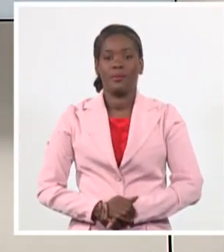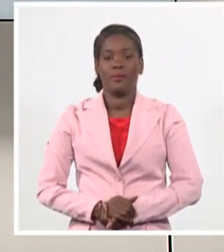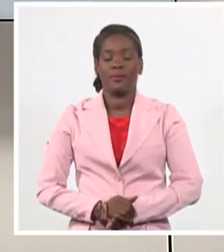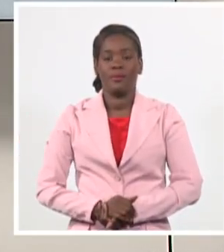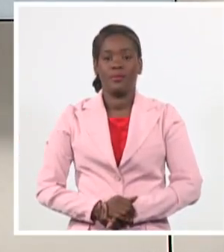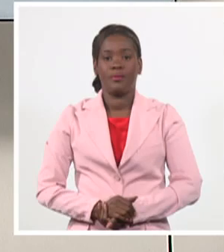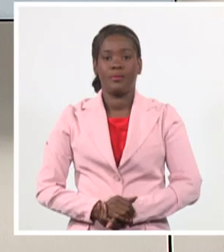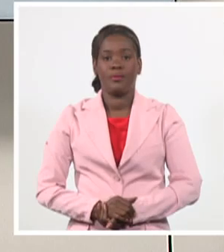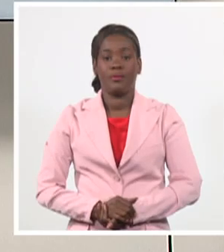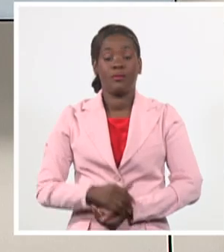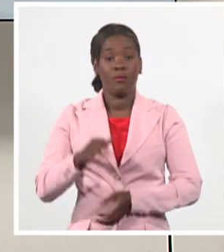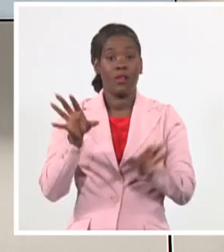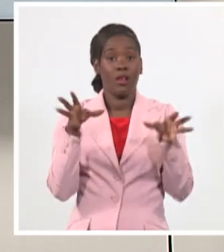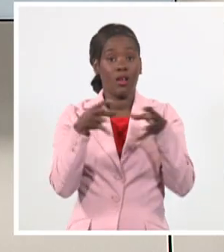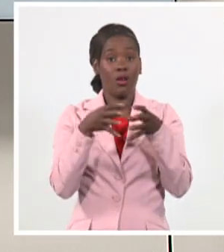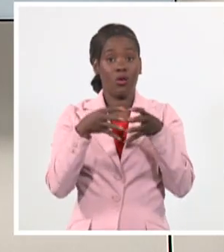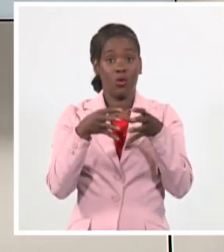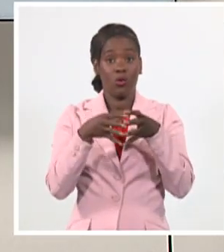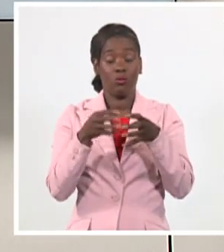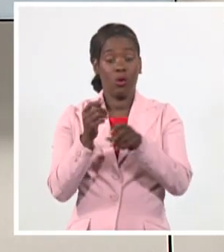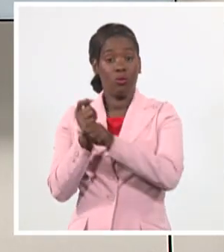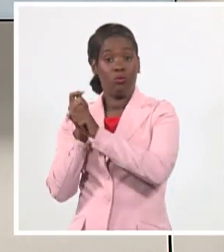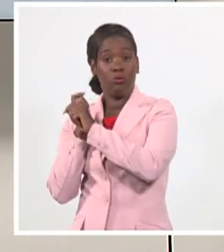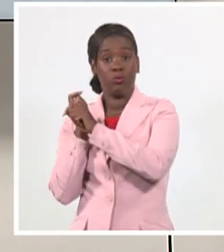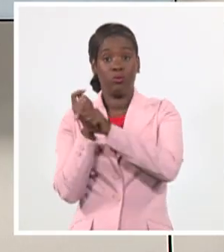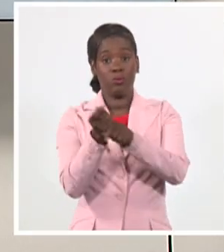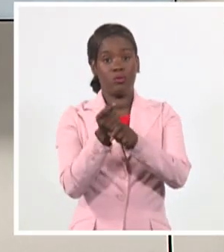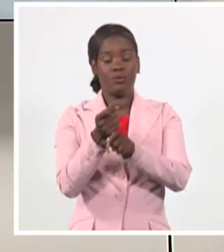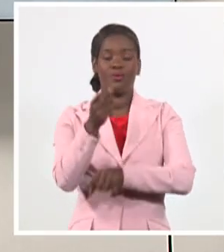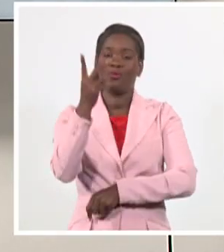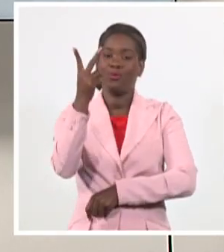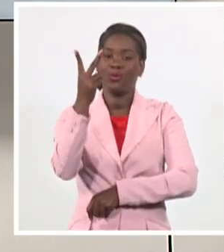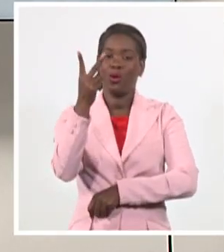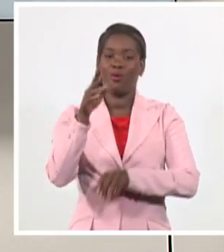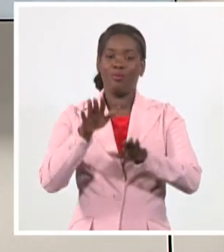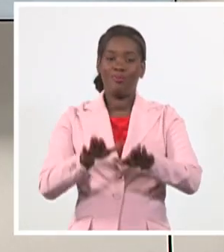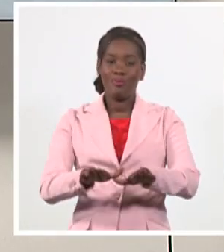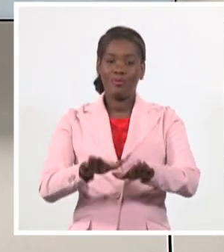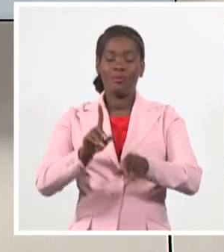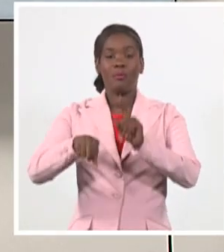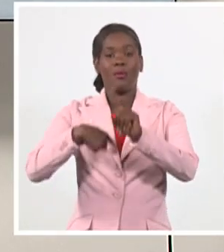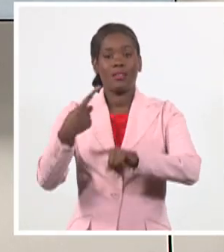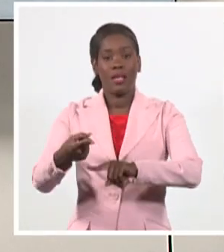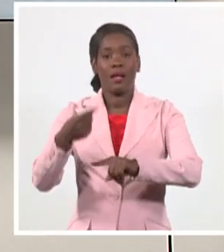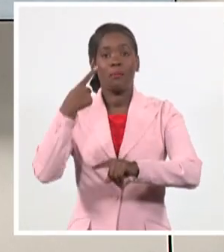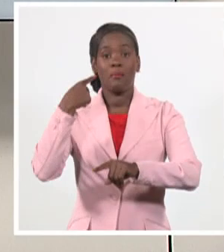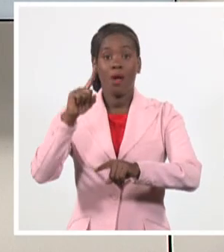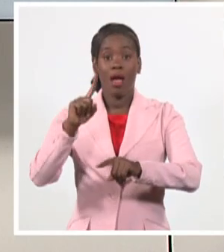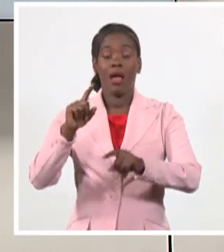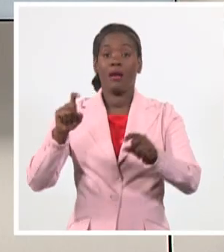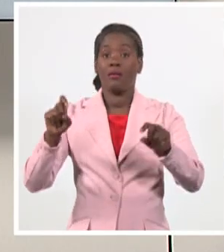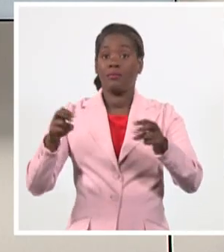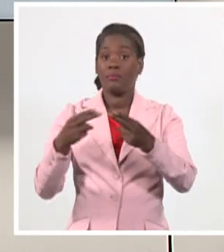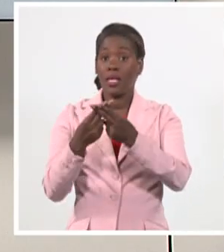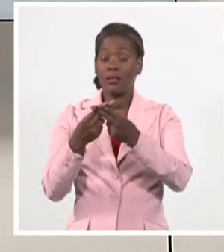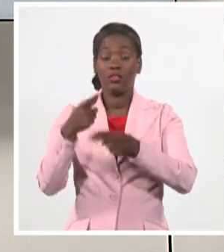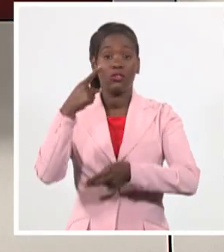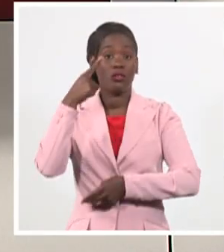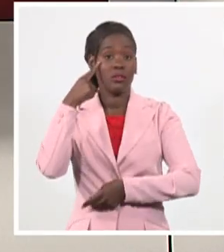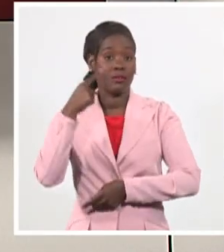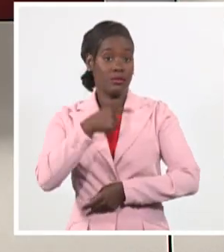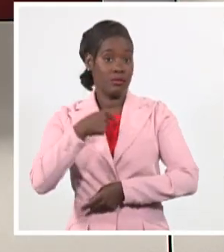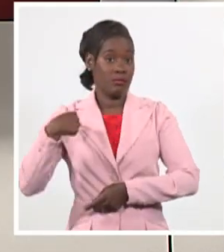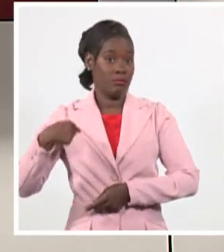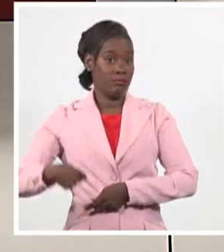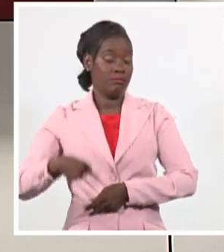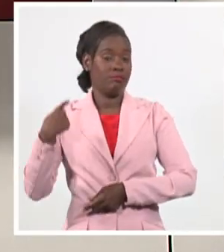el equipo Cuba de béisbol tuvo hoy su segundo día de descanso y mañana enfrentará a Taipei de China para definir el líder de la llave A en la quinta Copa Mundial